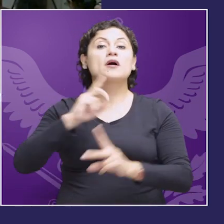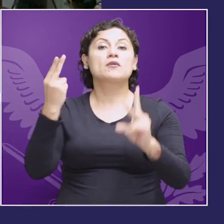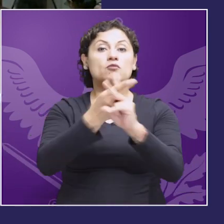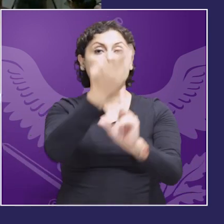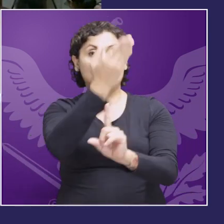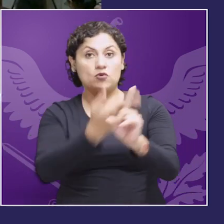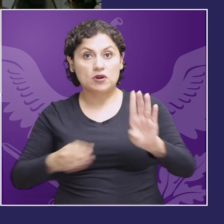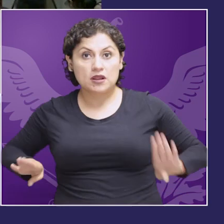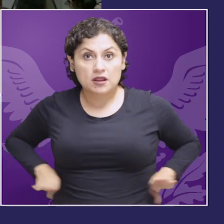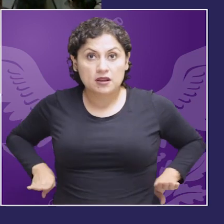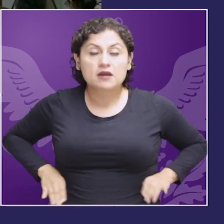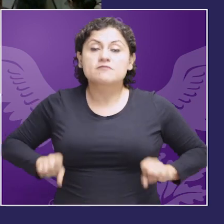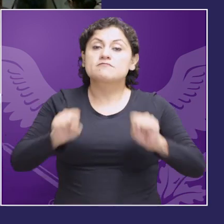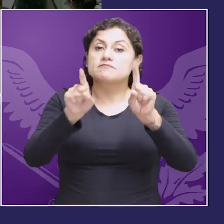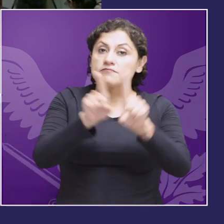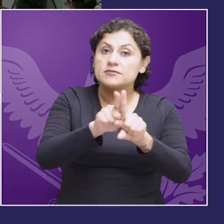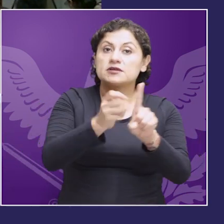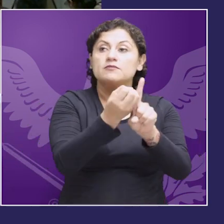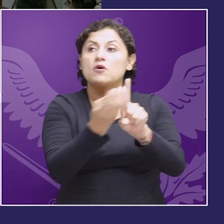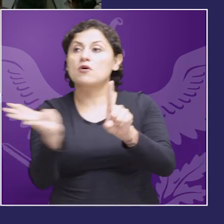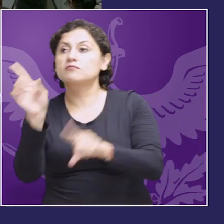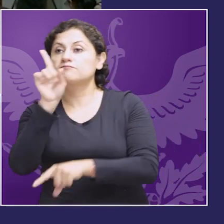cada millón de habitantes, es decir, una gran